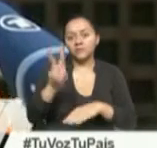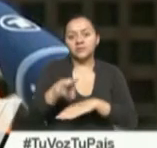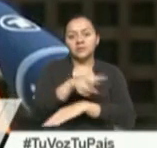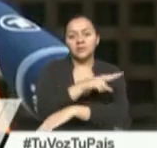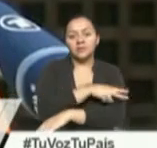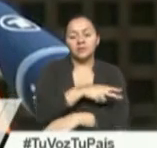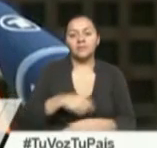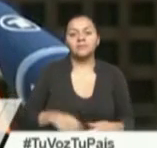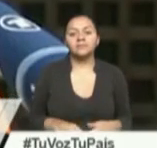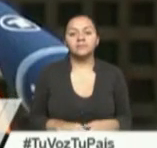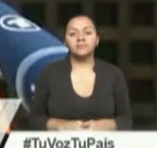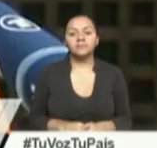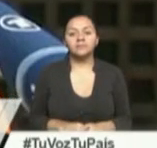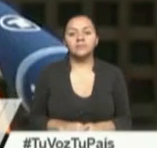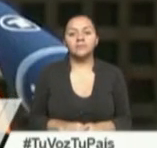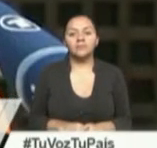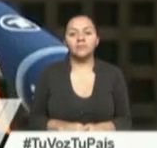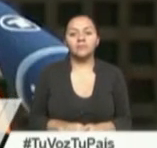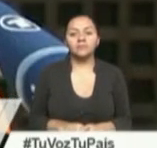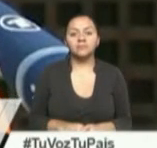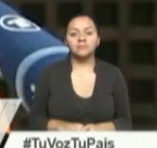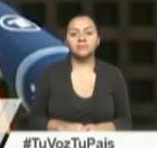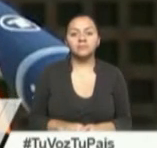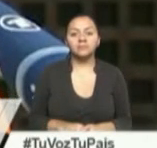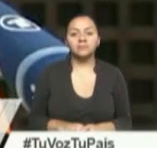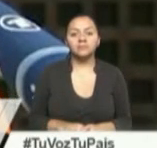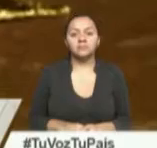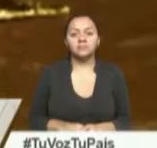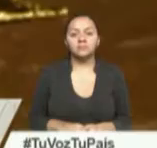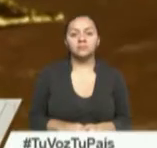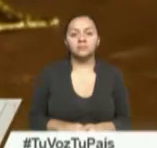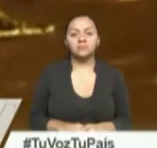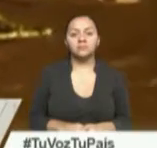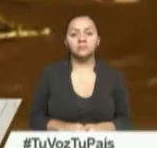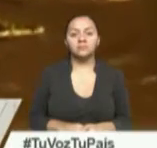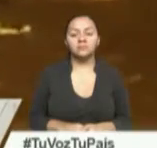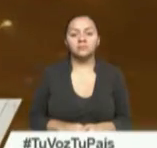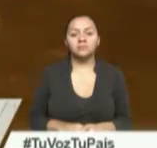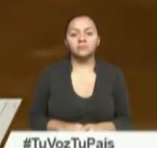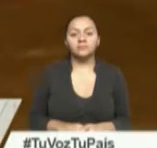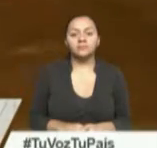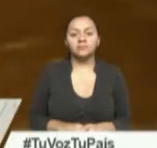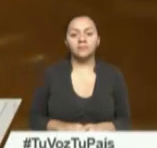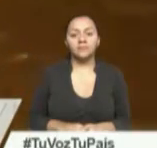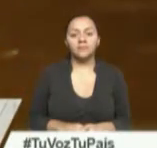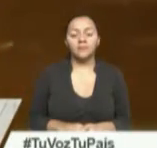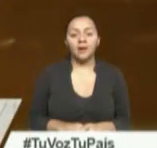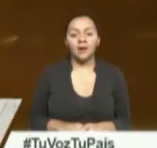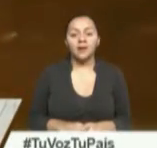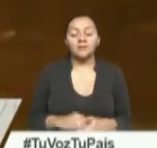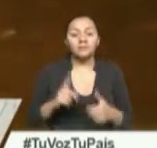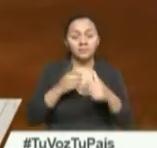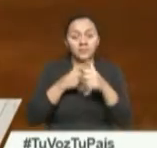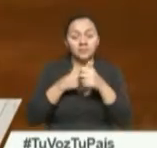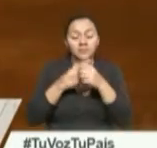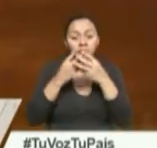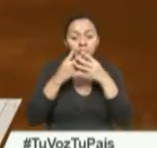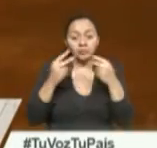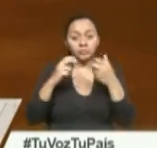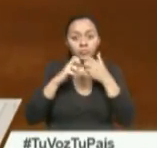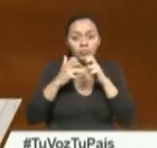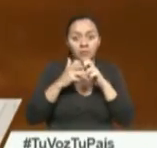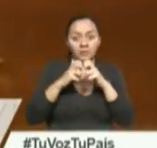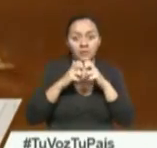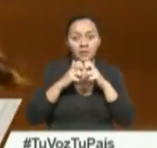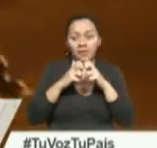Mitte, Ortsteil Gesundbrunnen, sehr getroffen haben. Antes de ser abatido, Amri disparó a un policía